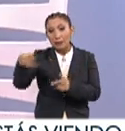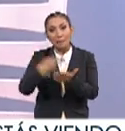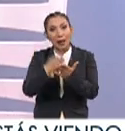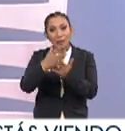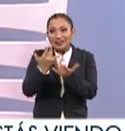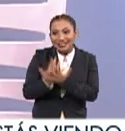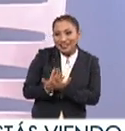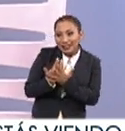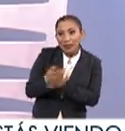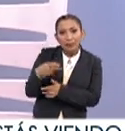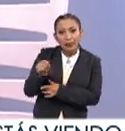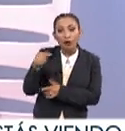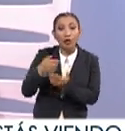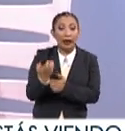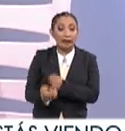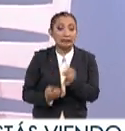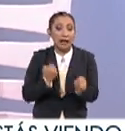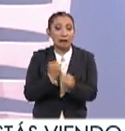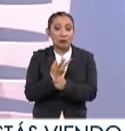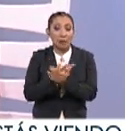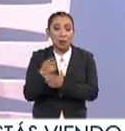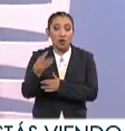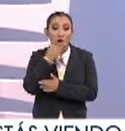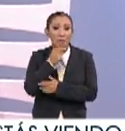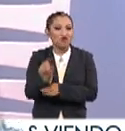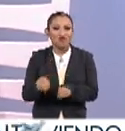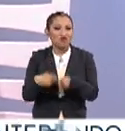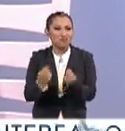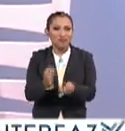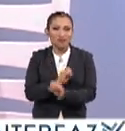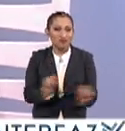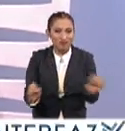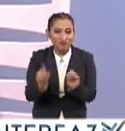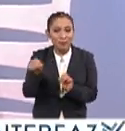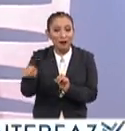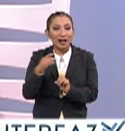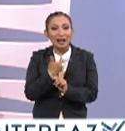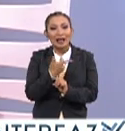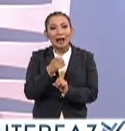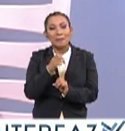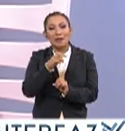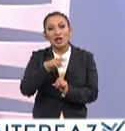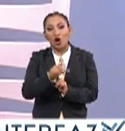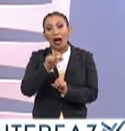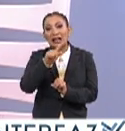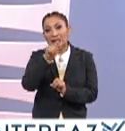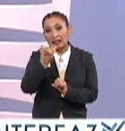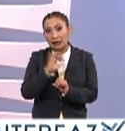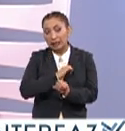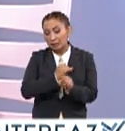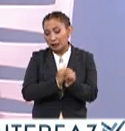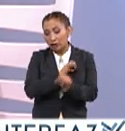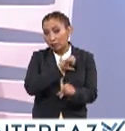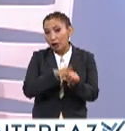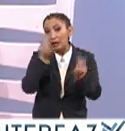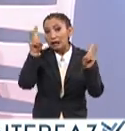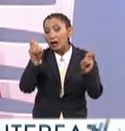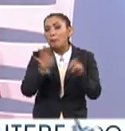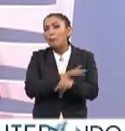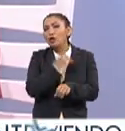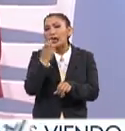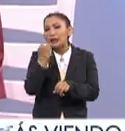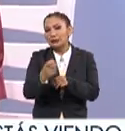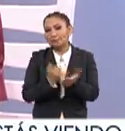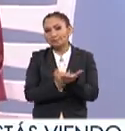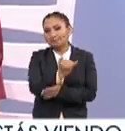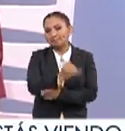más esperados. Sin embargo, este año el galardón no será entregado. Luis Gavino Alzati nos preparó un reportaje especial sobre las razones